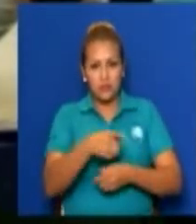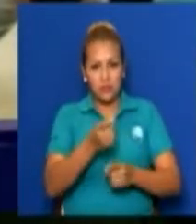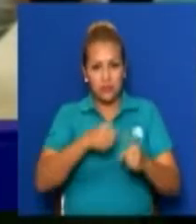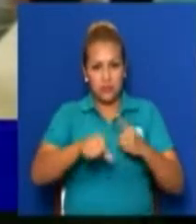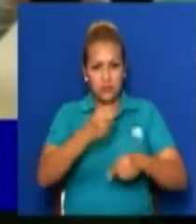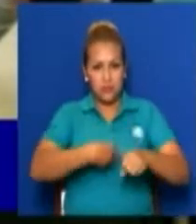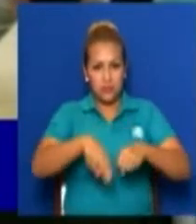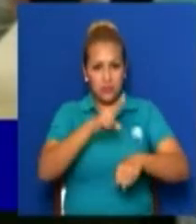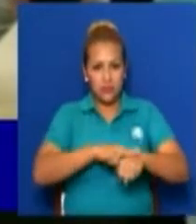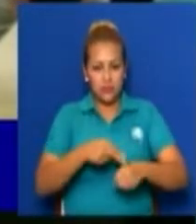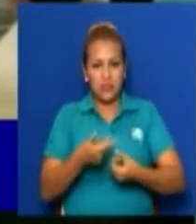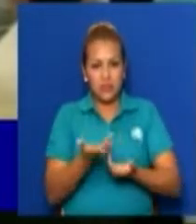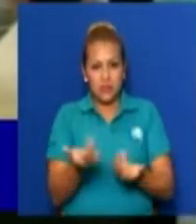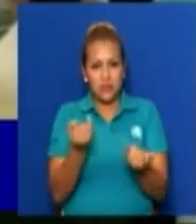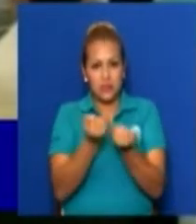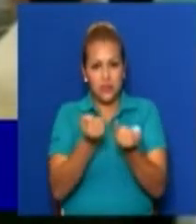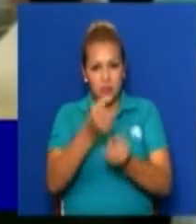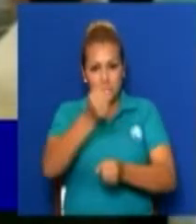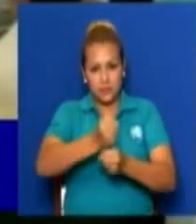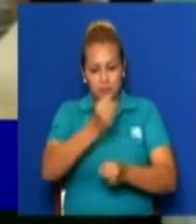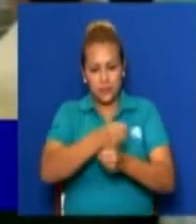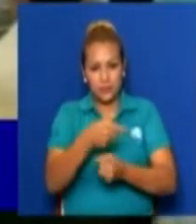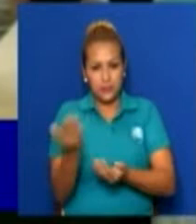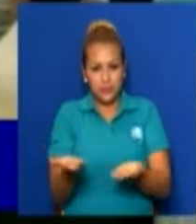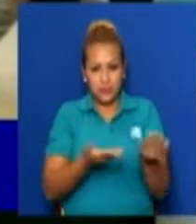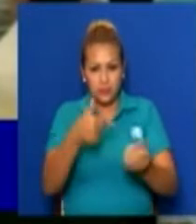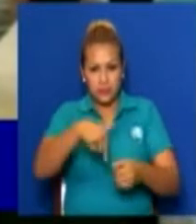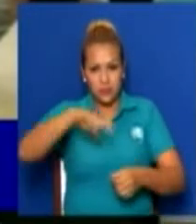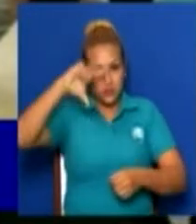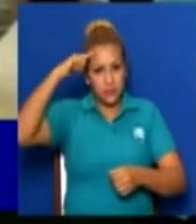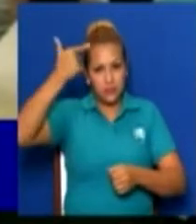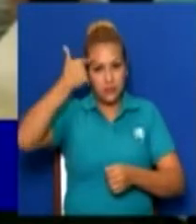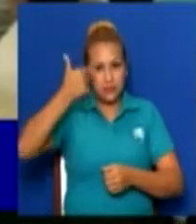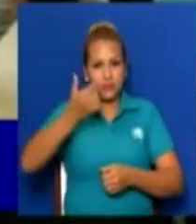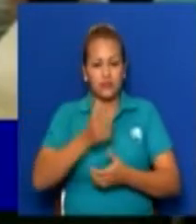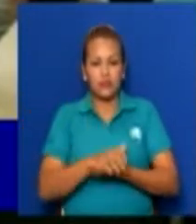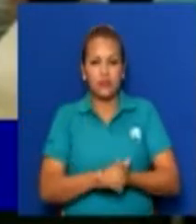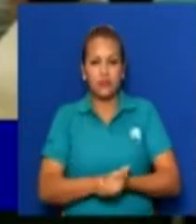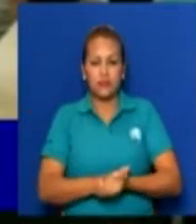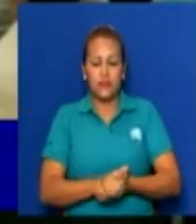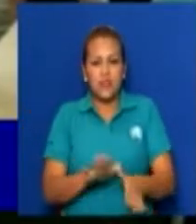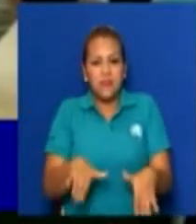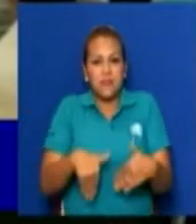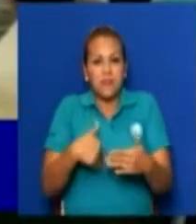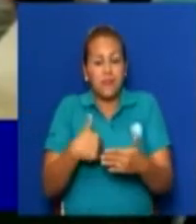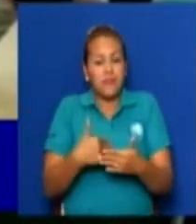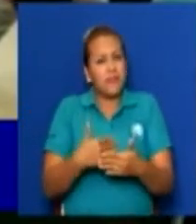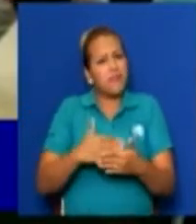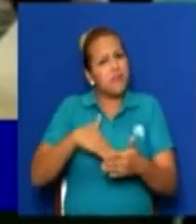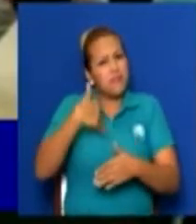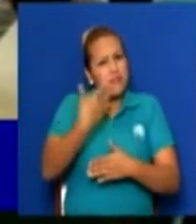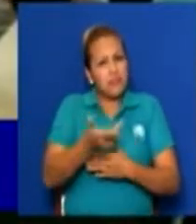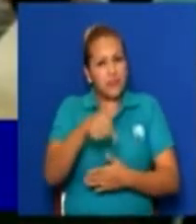y servidoras públicas de este poder del Estado. Después de haber escuchado las